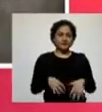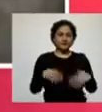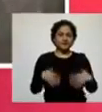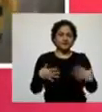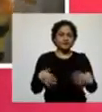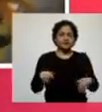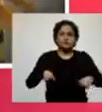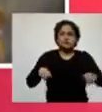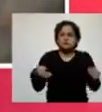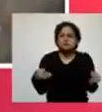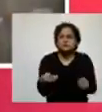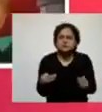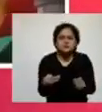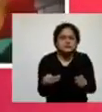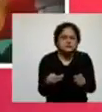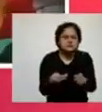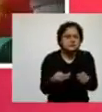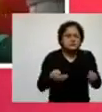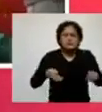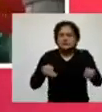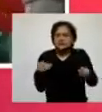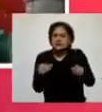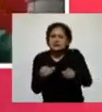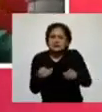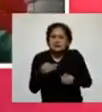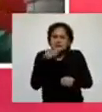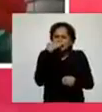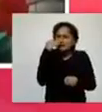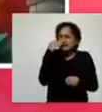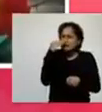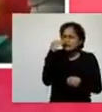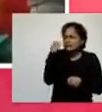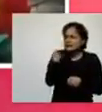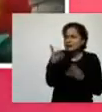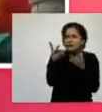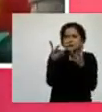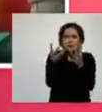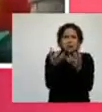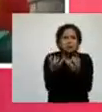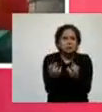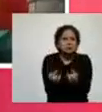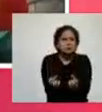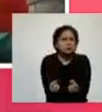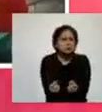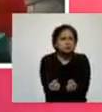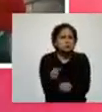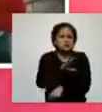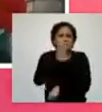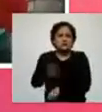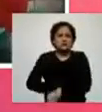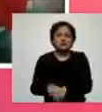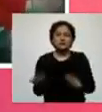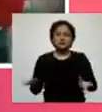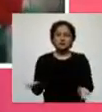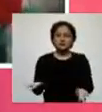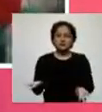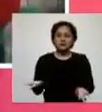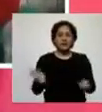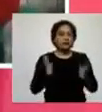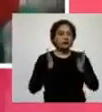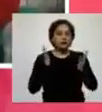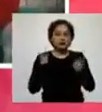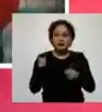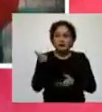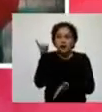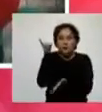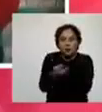Pero qué frío hace. Las flores están todas marchitas. Ay, solo está esa